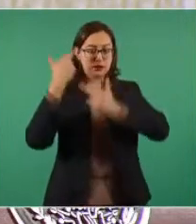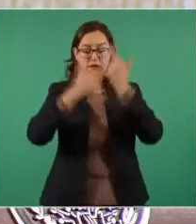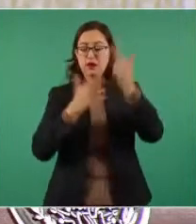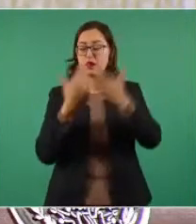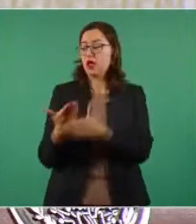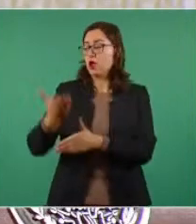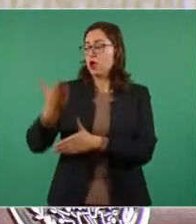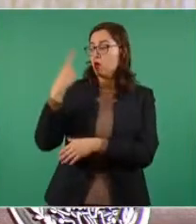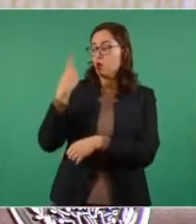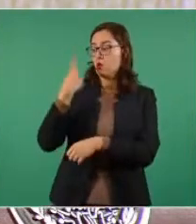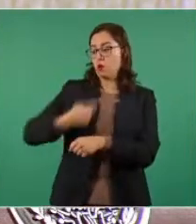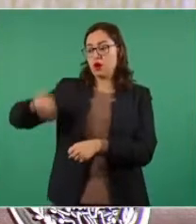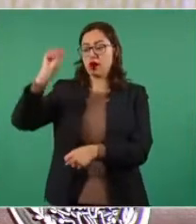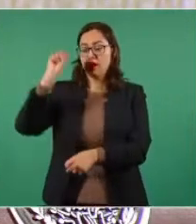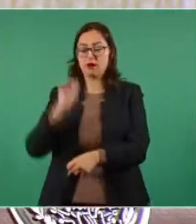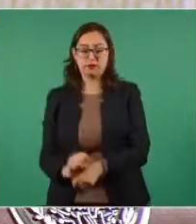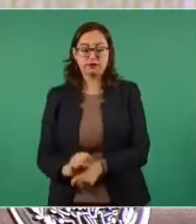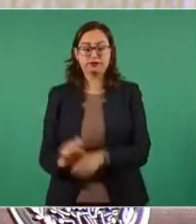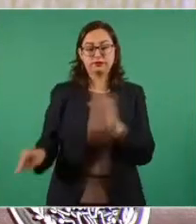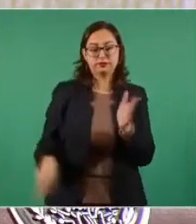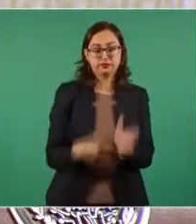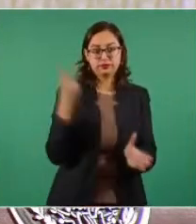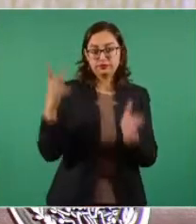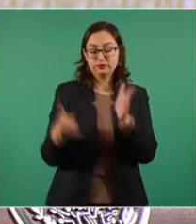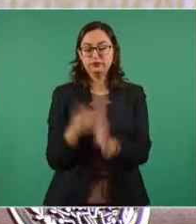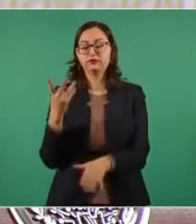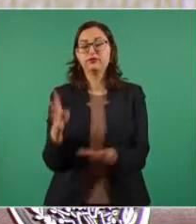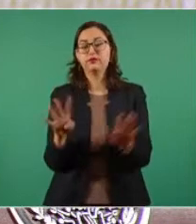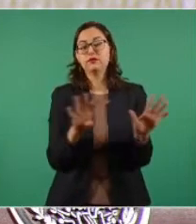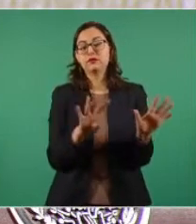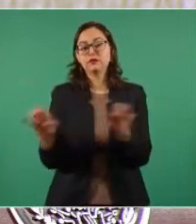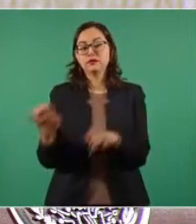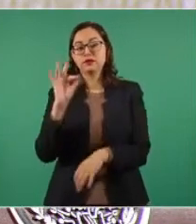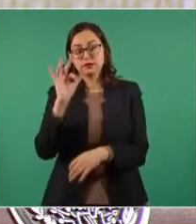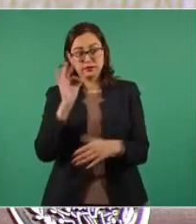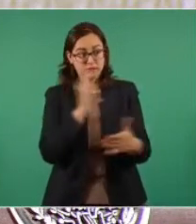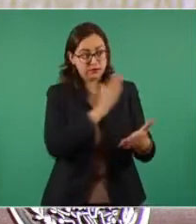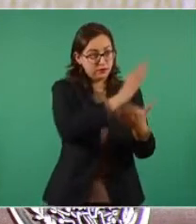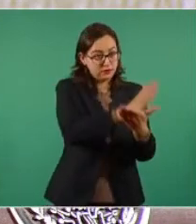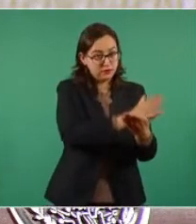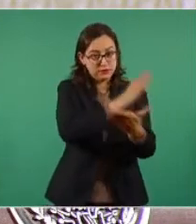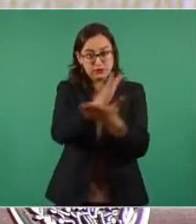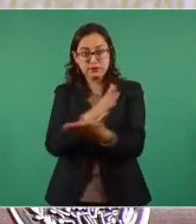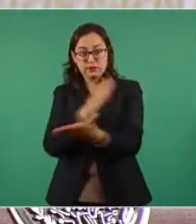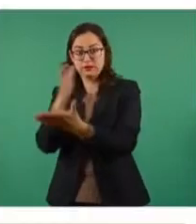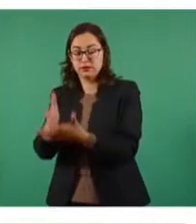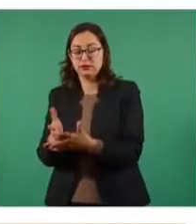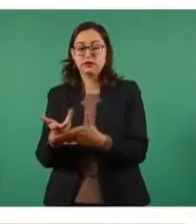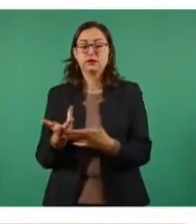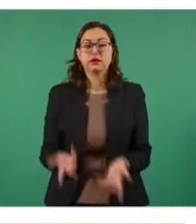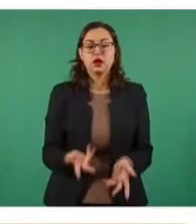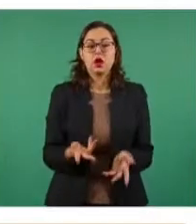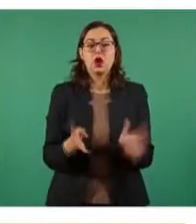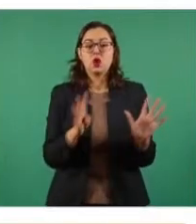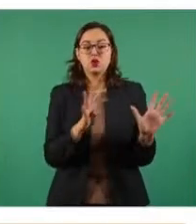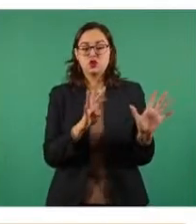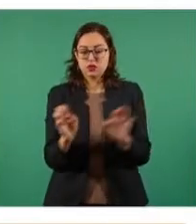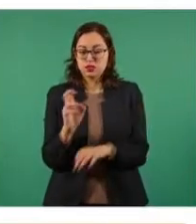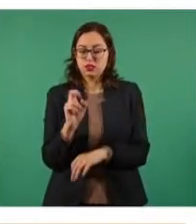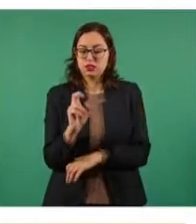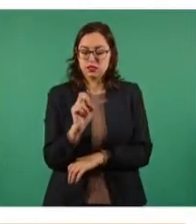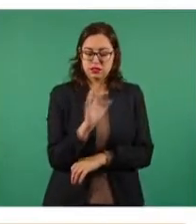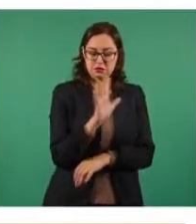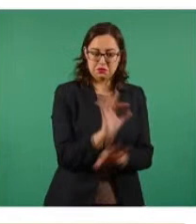semana pasada 940 visitas y/o verificaciones no 935 salieron